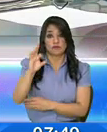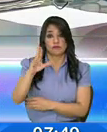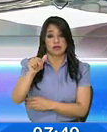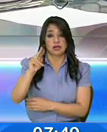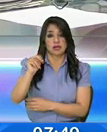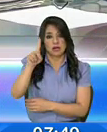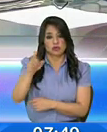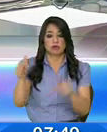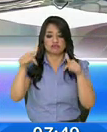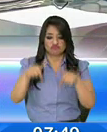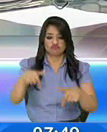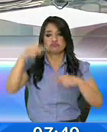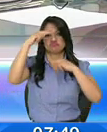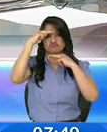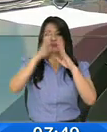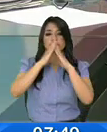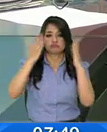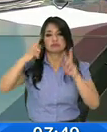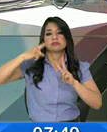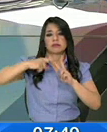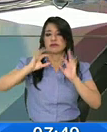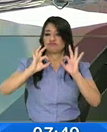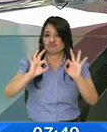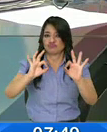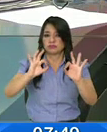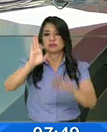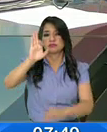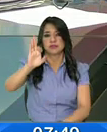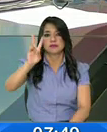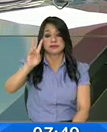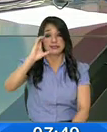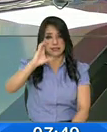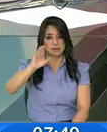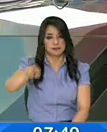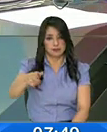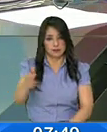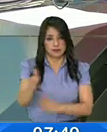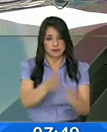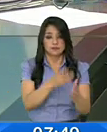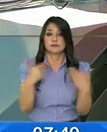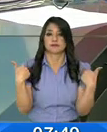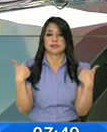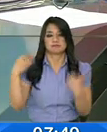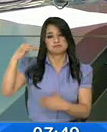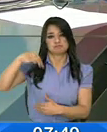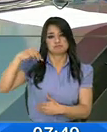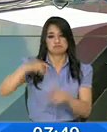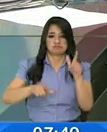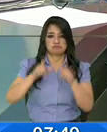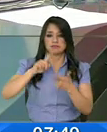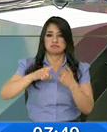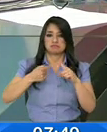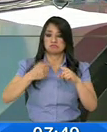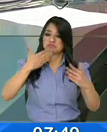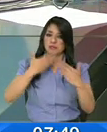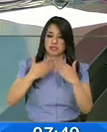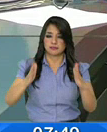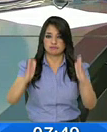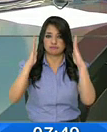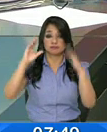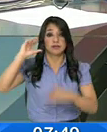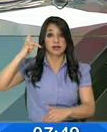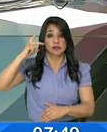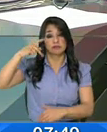callejas aquí en el noticiero el comercio te ve a través de televicentro un feliz martes a los amigos televidentes en las